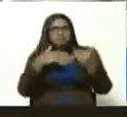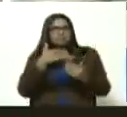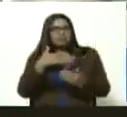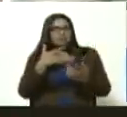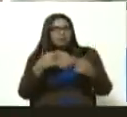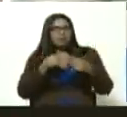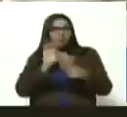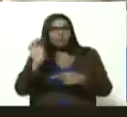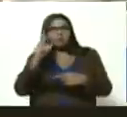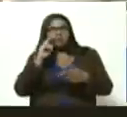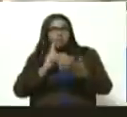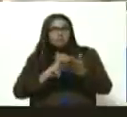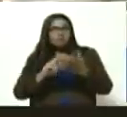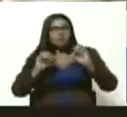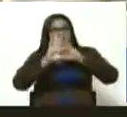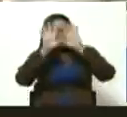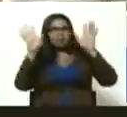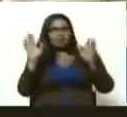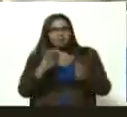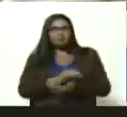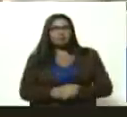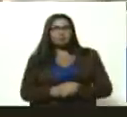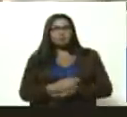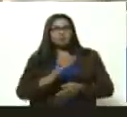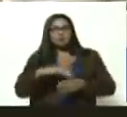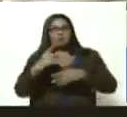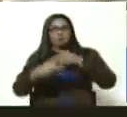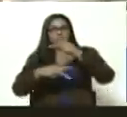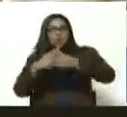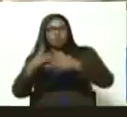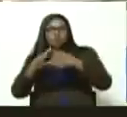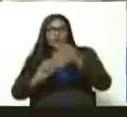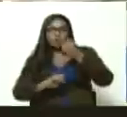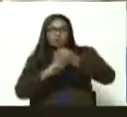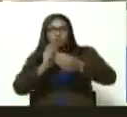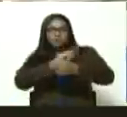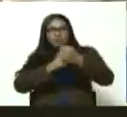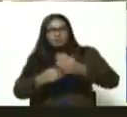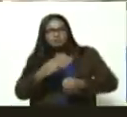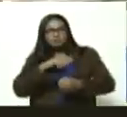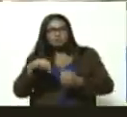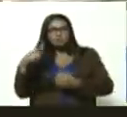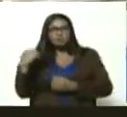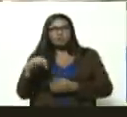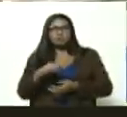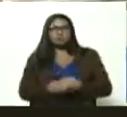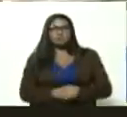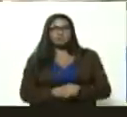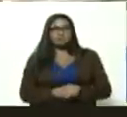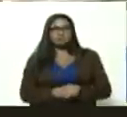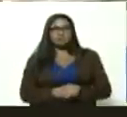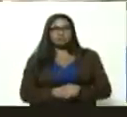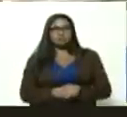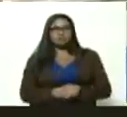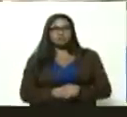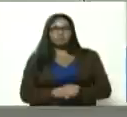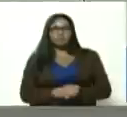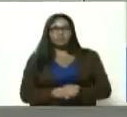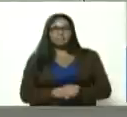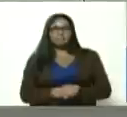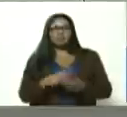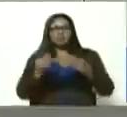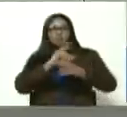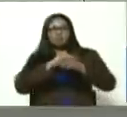que este es un país de reglas claras para producir con todo el potencial que tenemos nosotros con todo el potencial